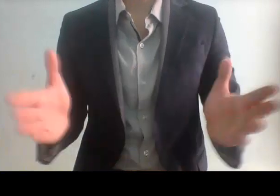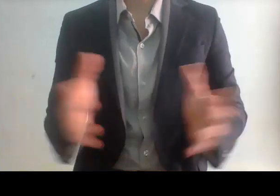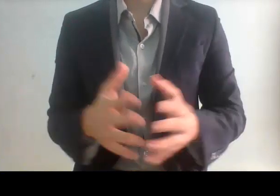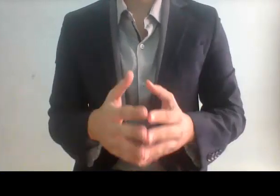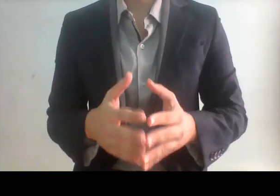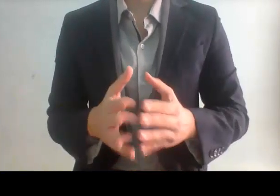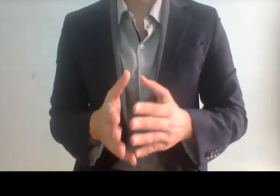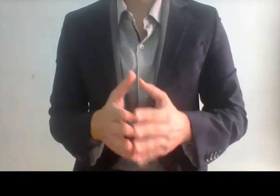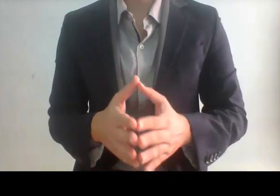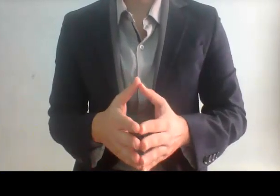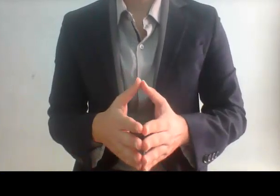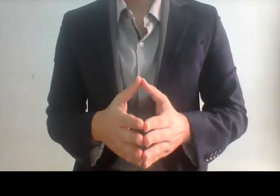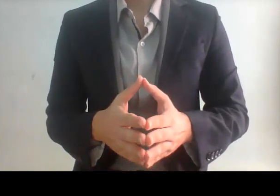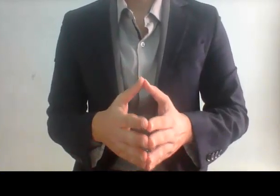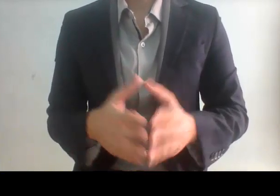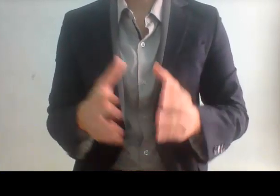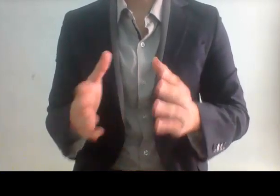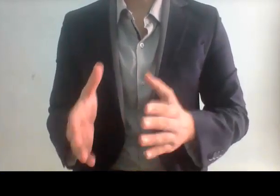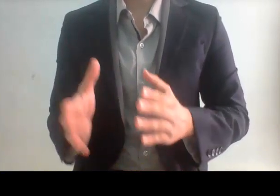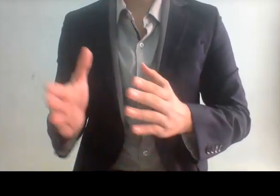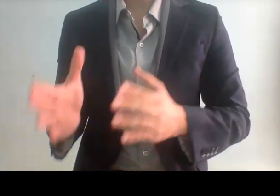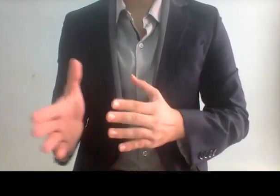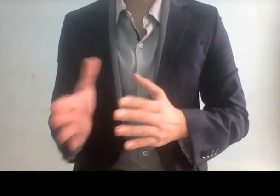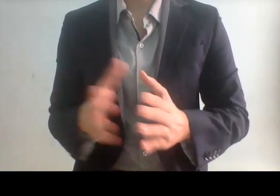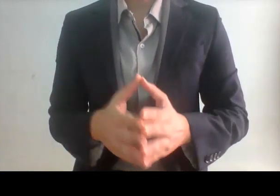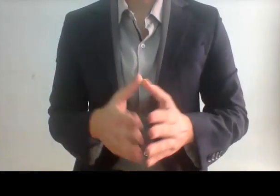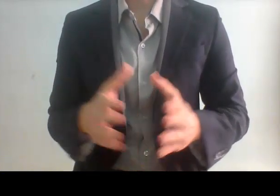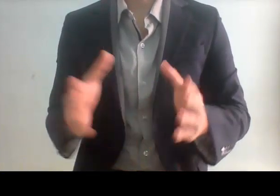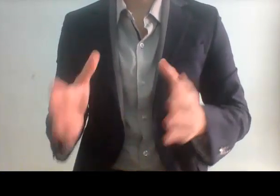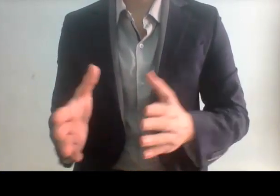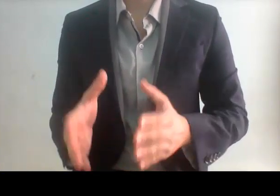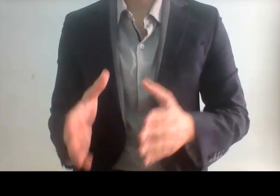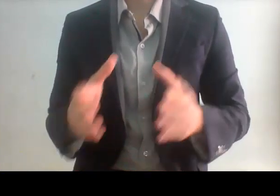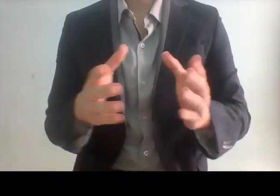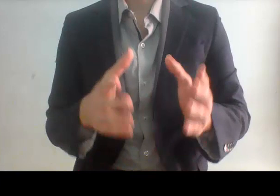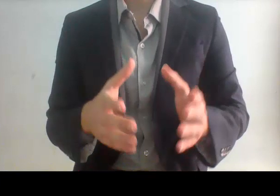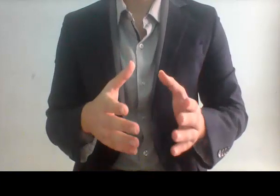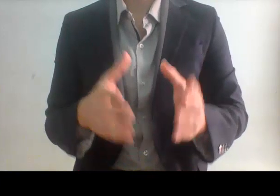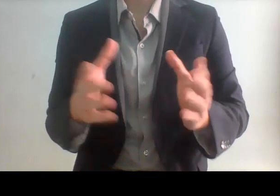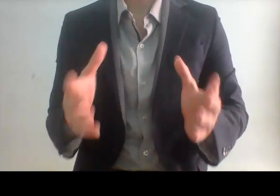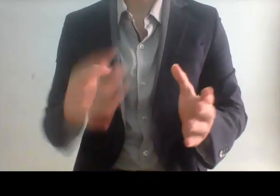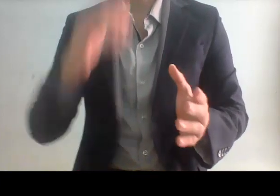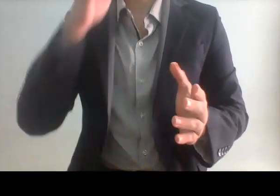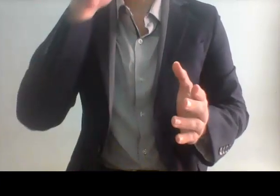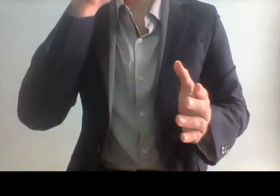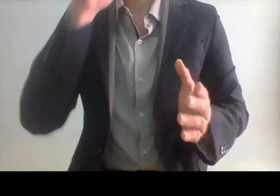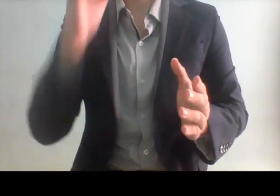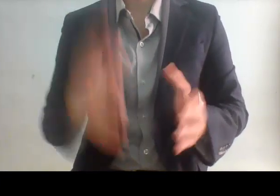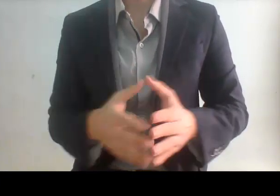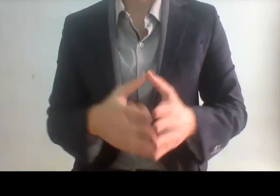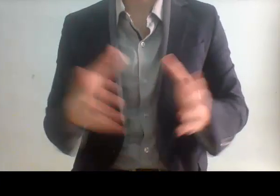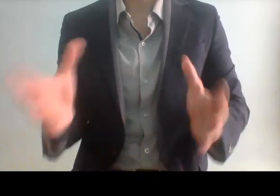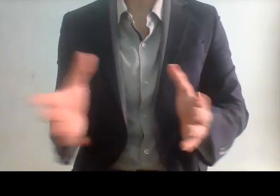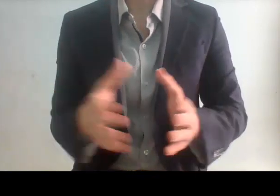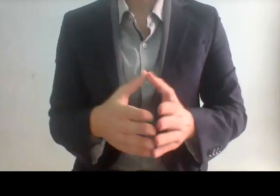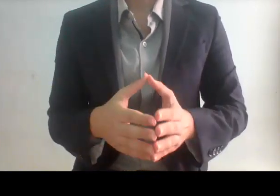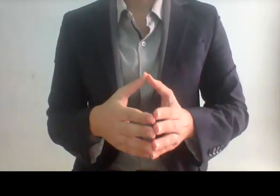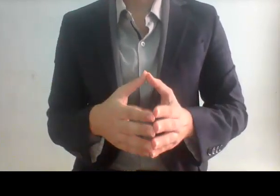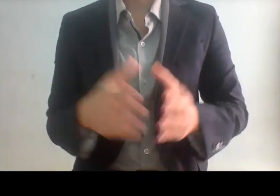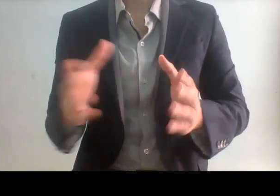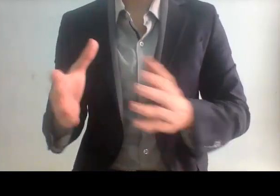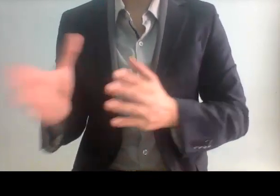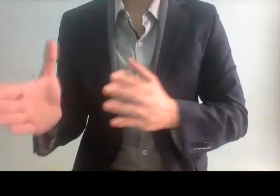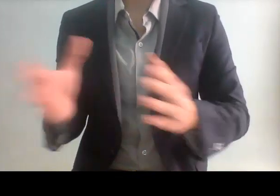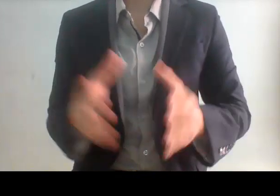se dice en la nota precisamente que la Secretaría de Hacienda y Crédito Público, en colaboración con el SAT y la unidad de inteligencia financiera, que básicamente es un brazo